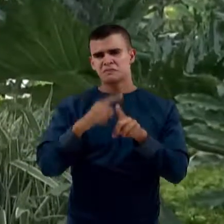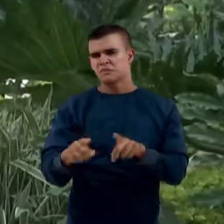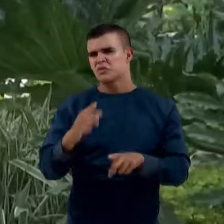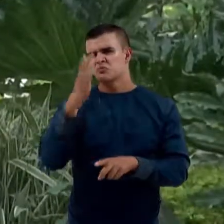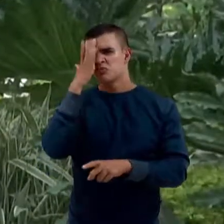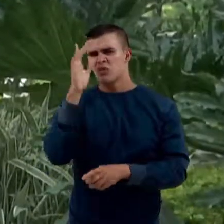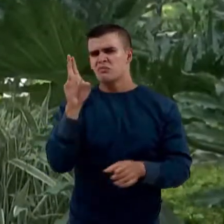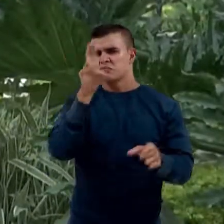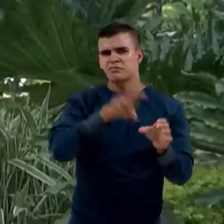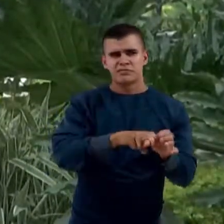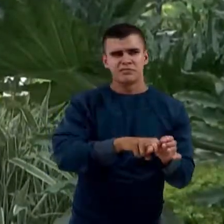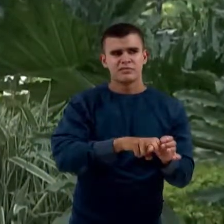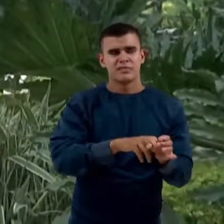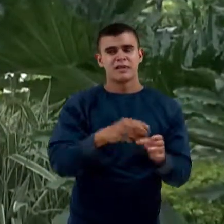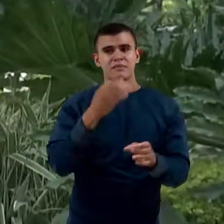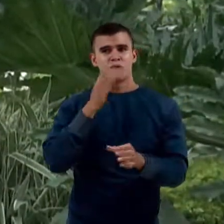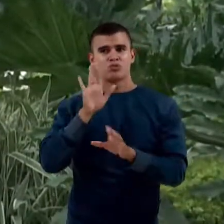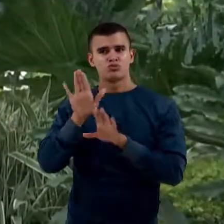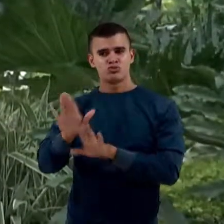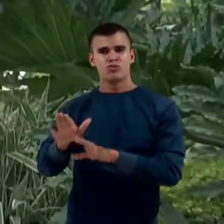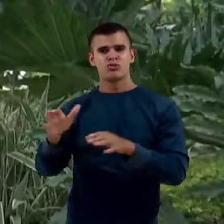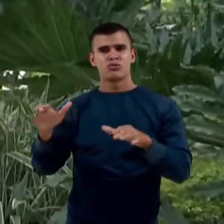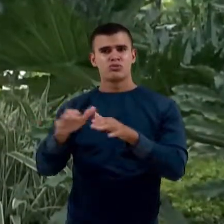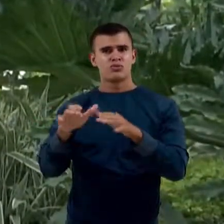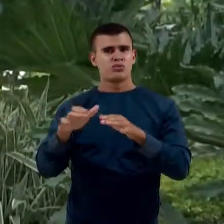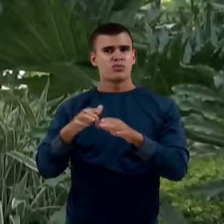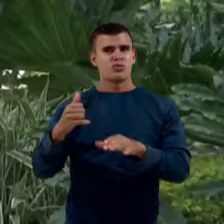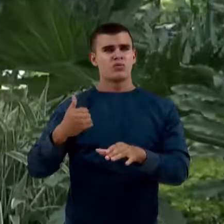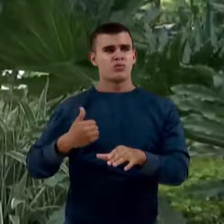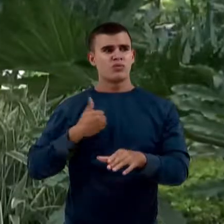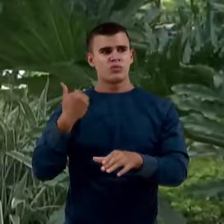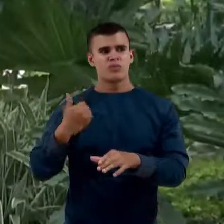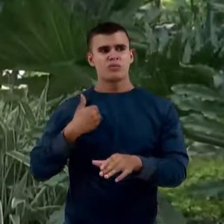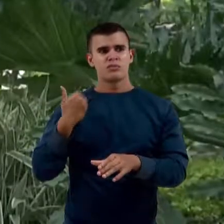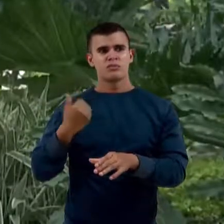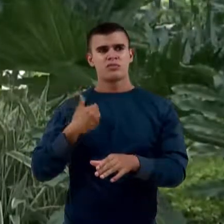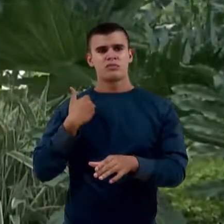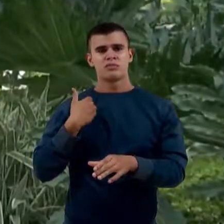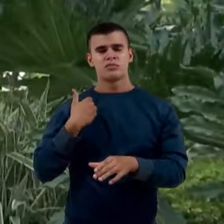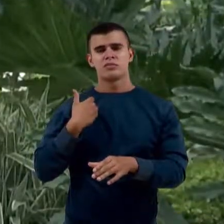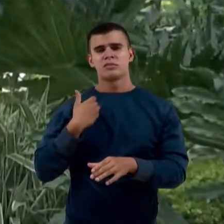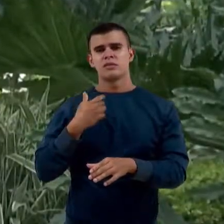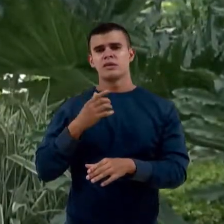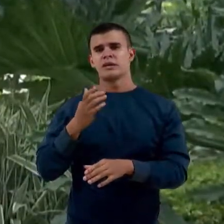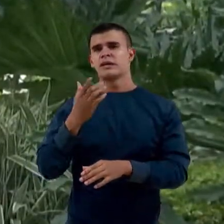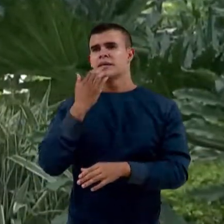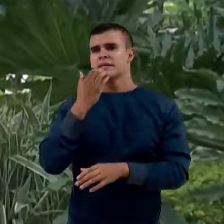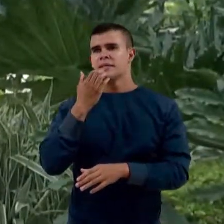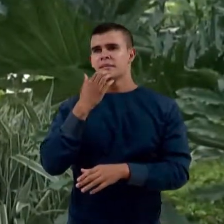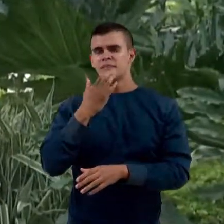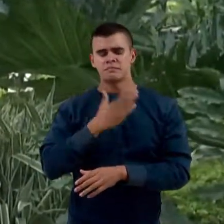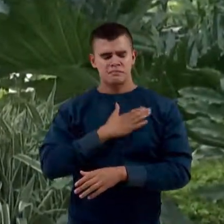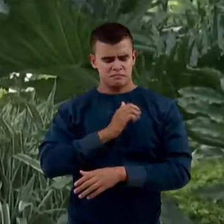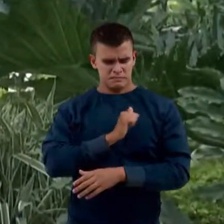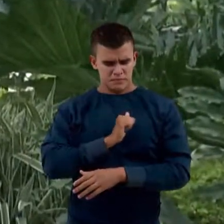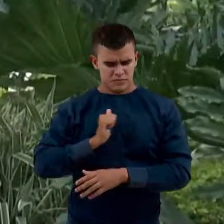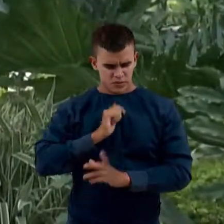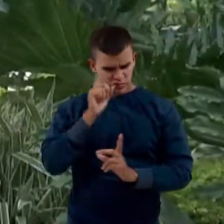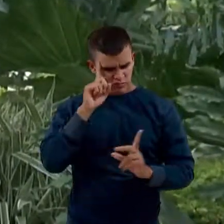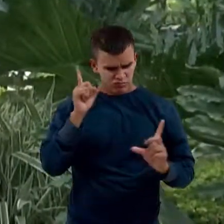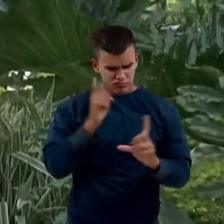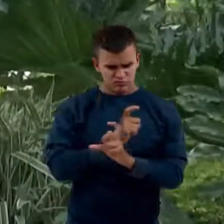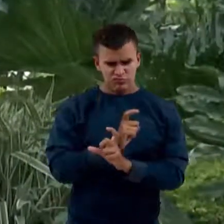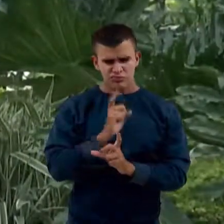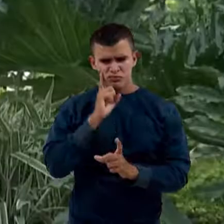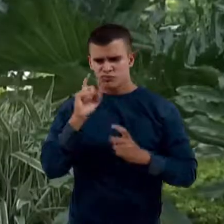propios de la etapa de la juventud, que de todas formas es un momento de búsqueda, de definiciones,